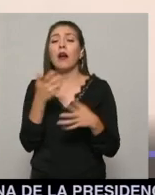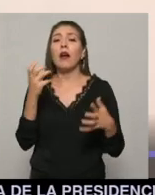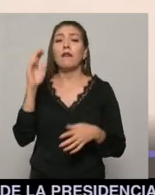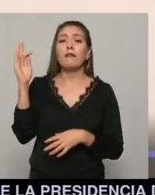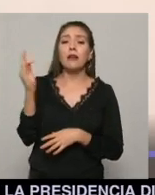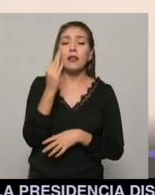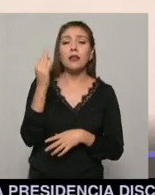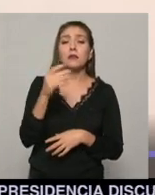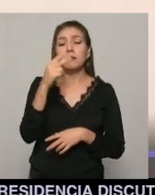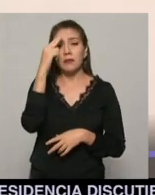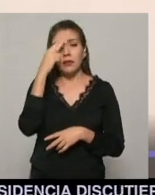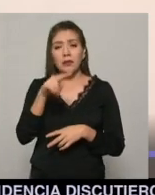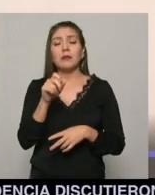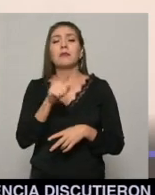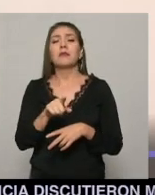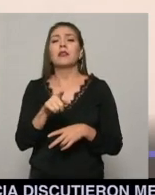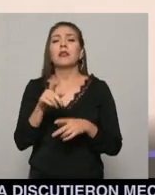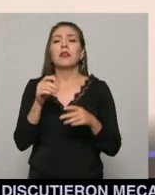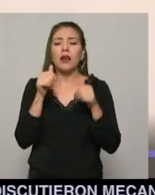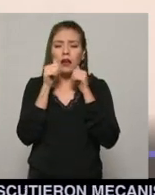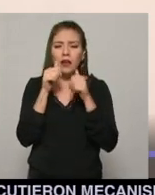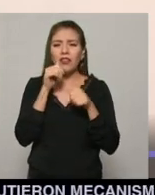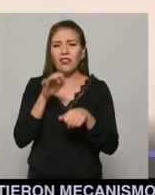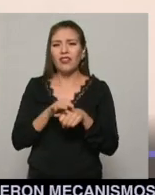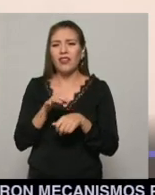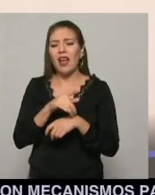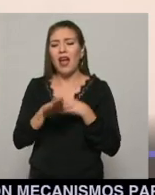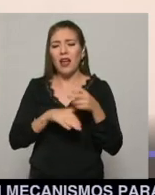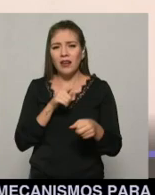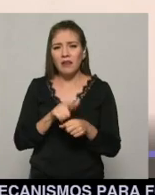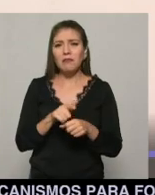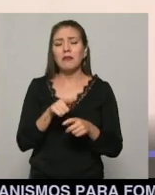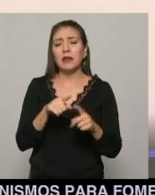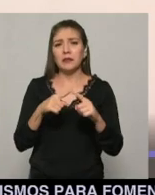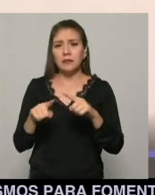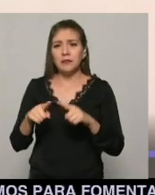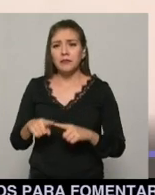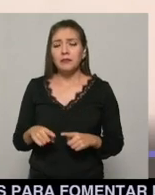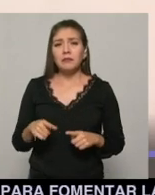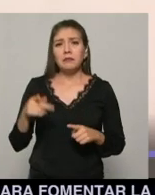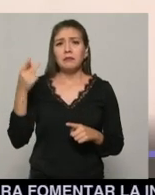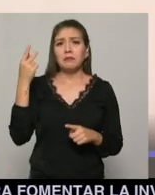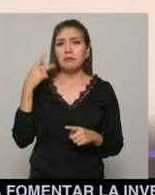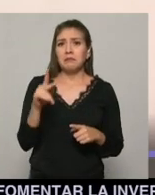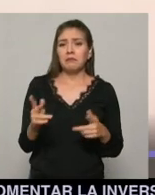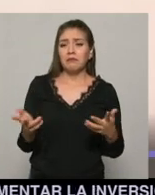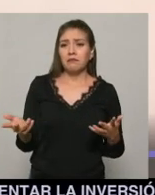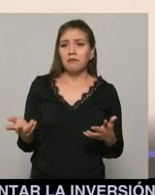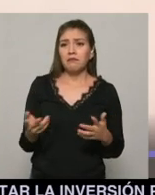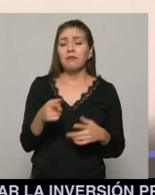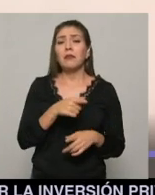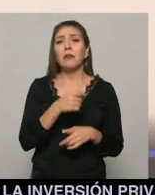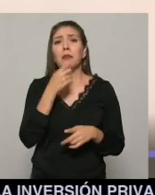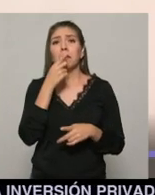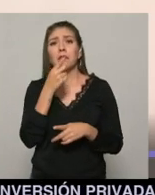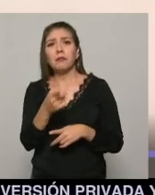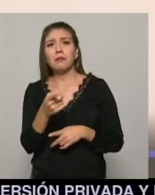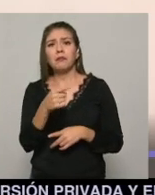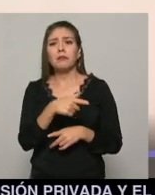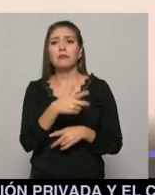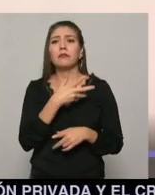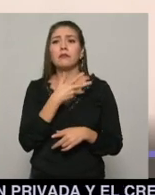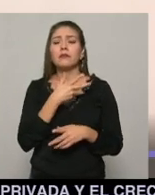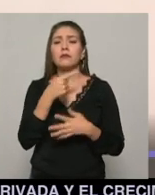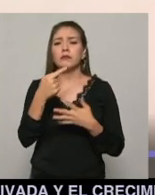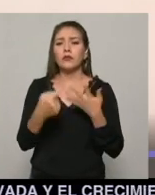Mexicana de Veterinarios Zootecnistas, por personal de Senacica, pero argumentan ellos que tiene un amplio